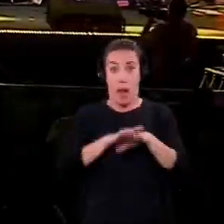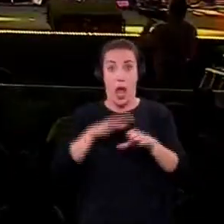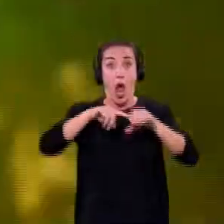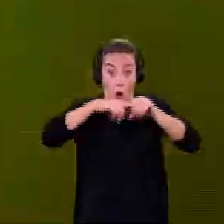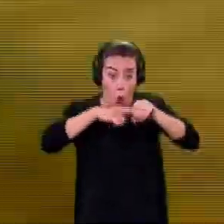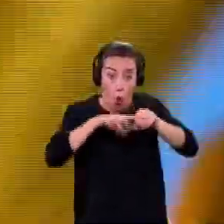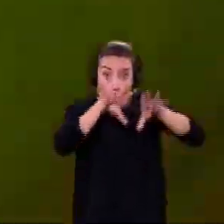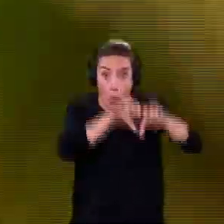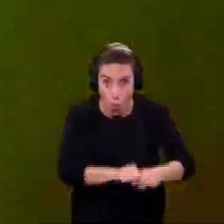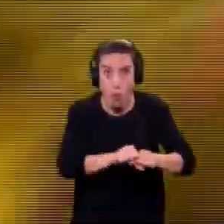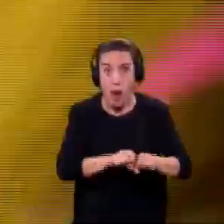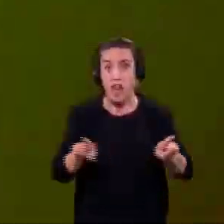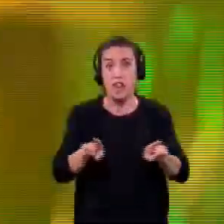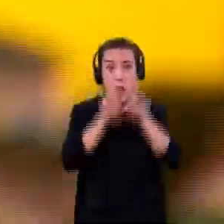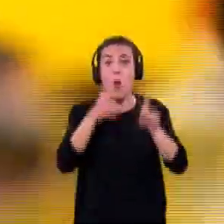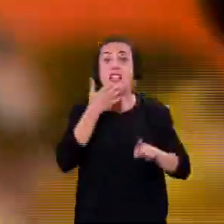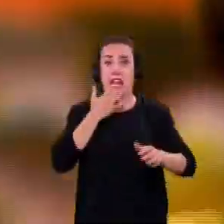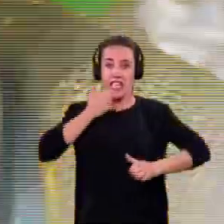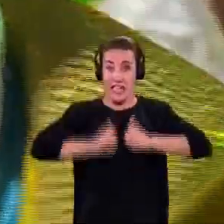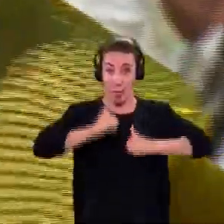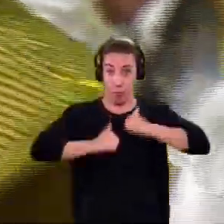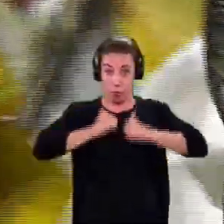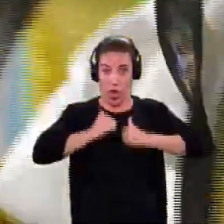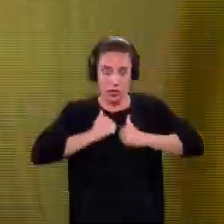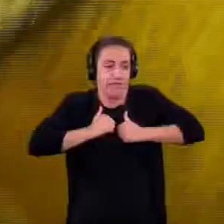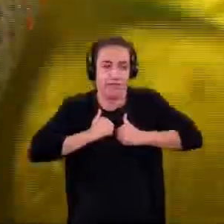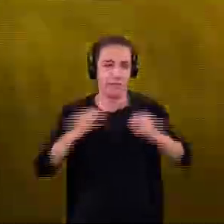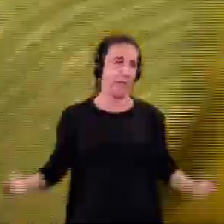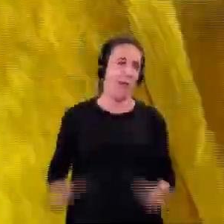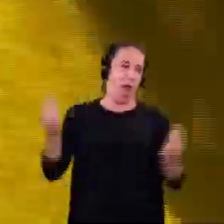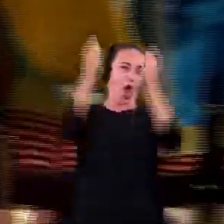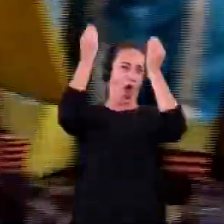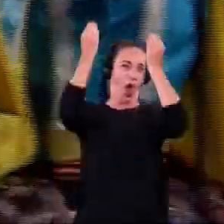ese puesto cuanto más inútil tú seas.